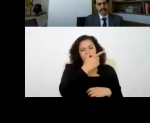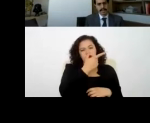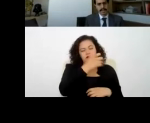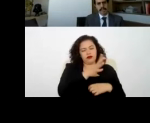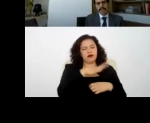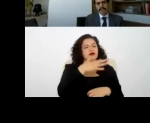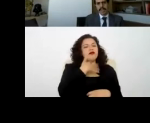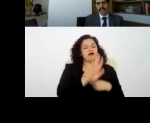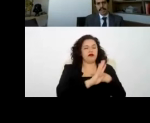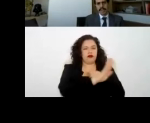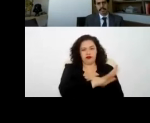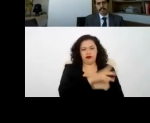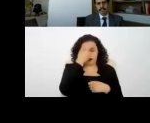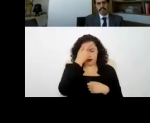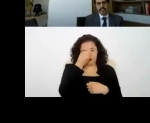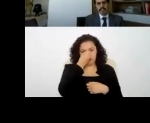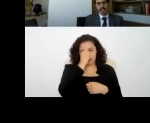Hacienda.